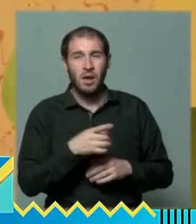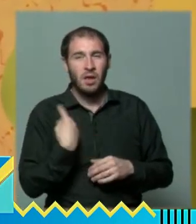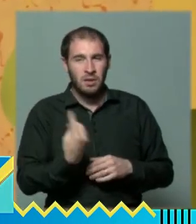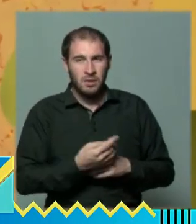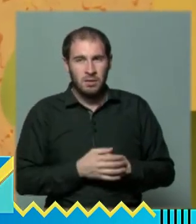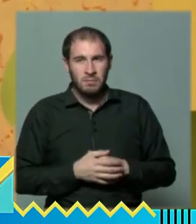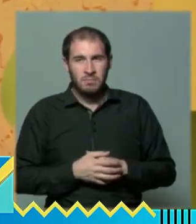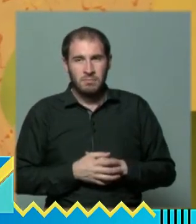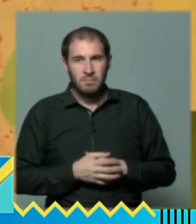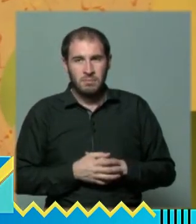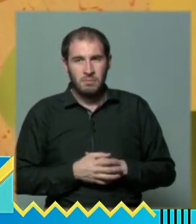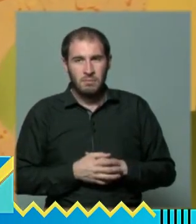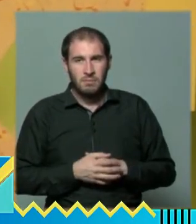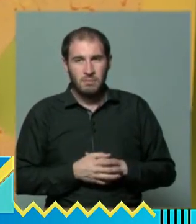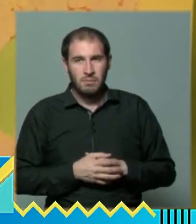que